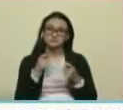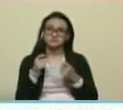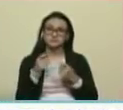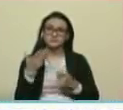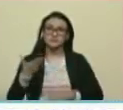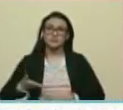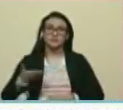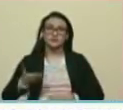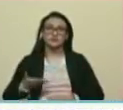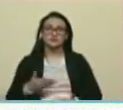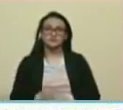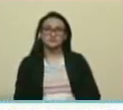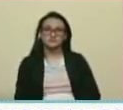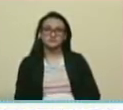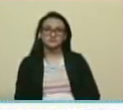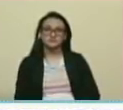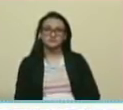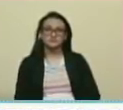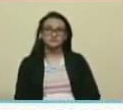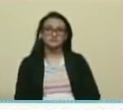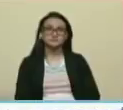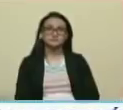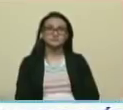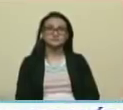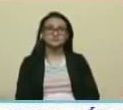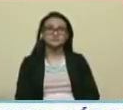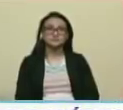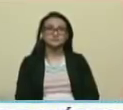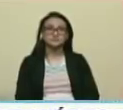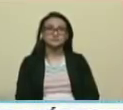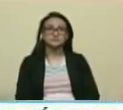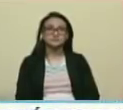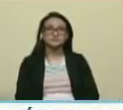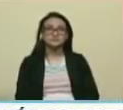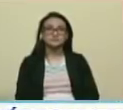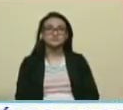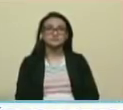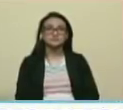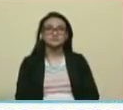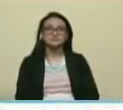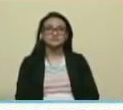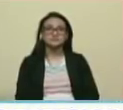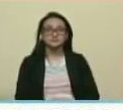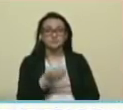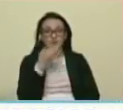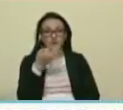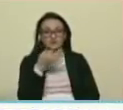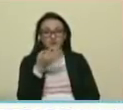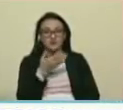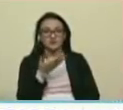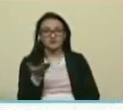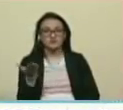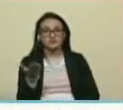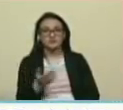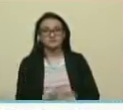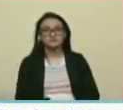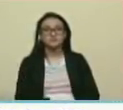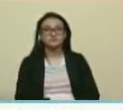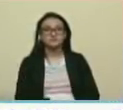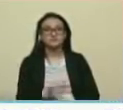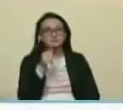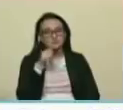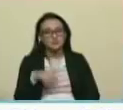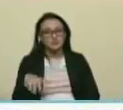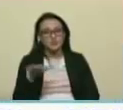importante rueda de prensa. Muy buenas tardes, buen mediodía para el pueblo